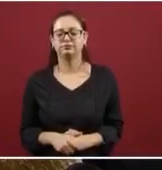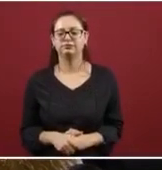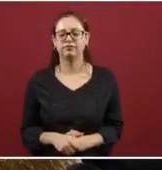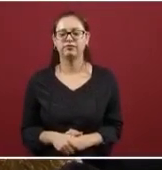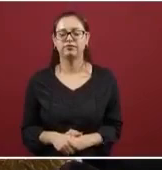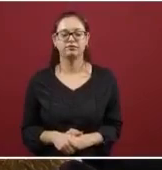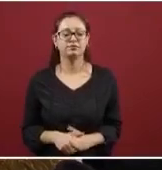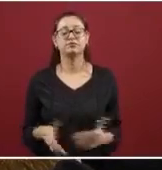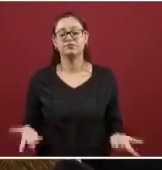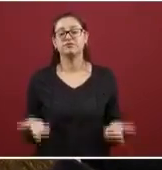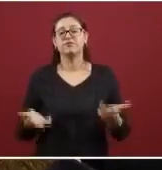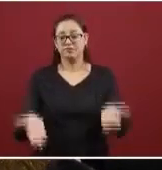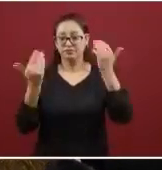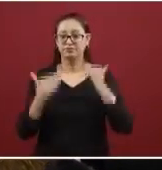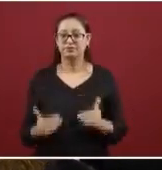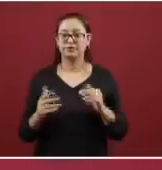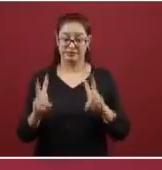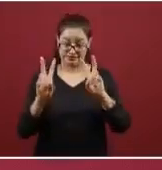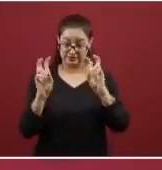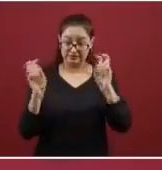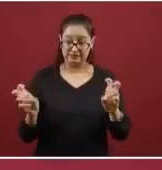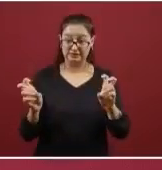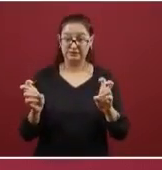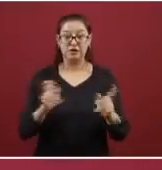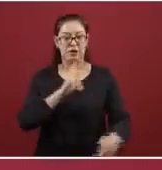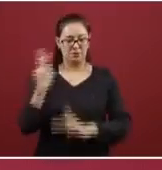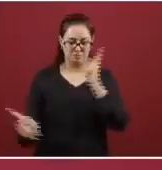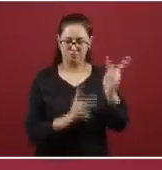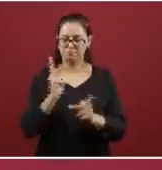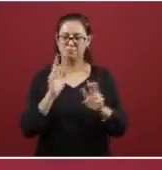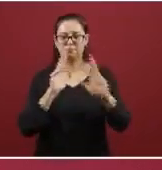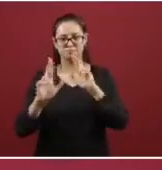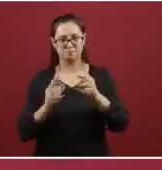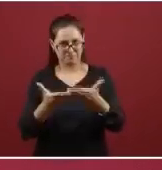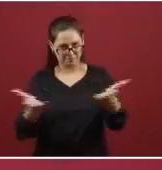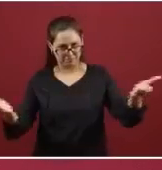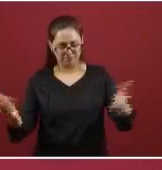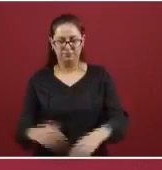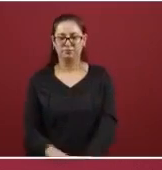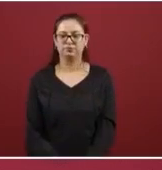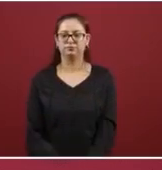Dicho todo lo anterior, ahora vamos a pasar a las preguntas y a las respuestas.